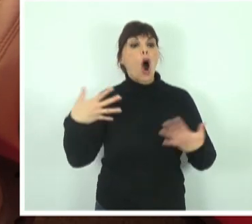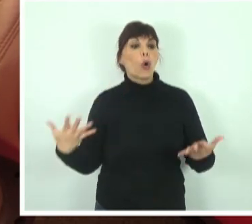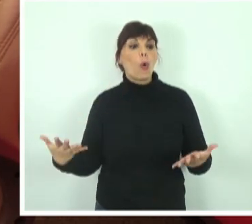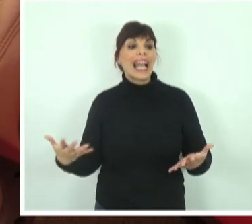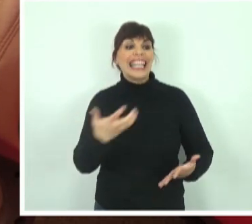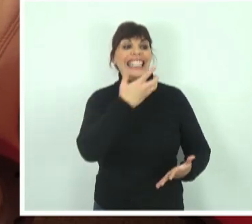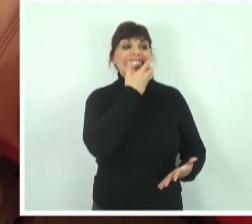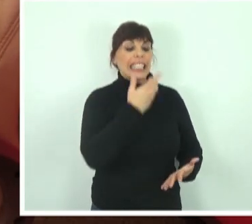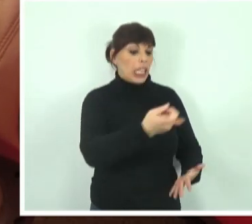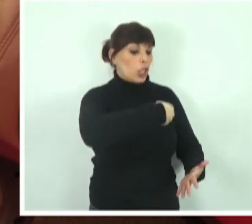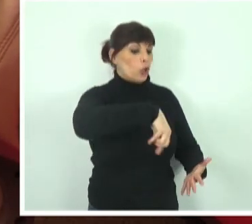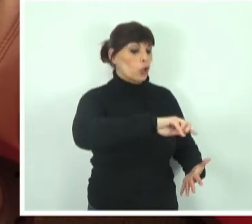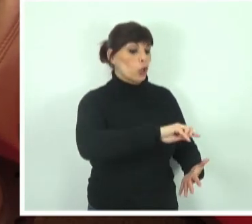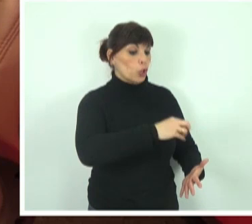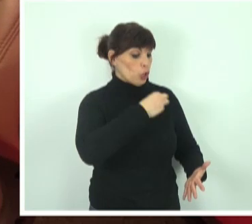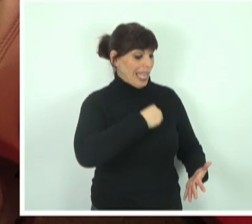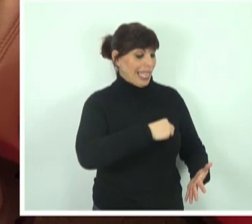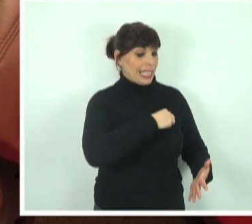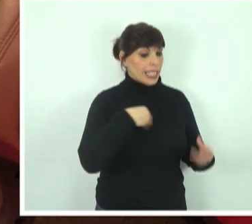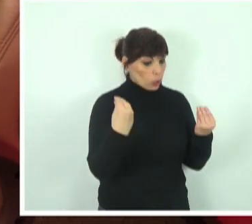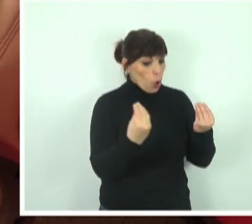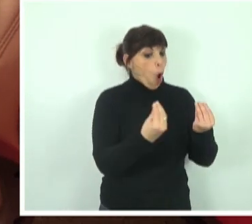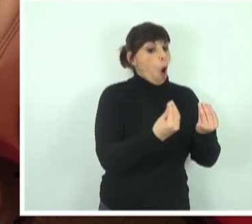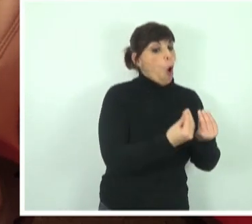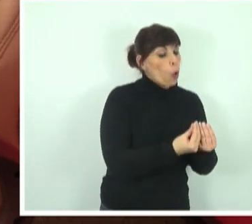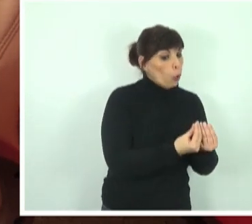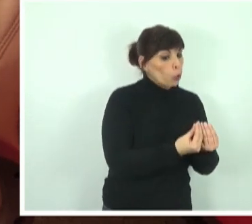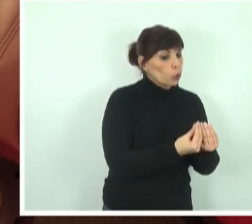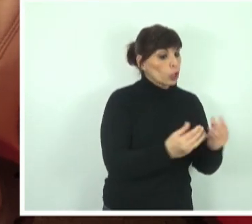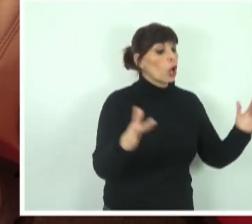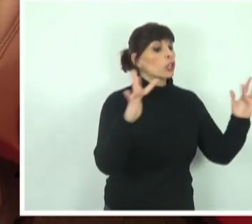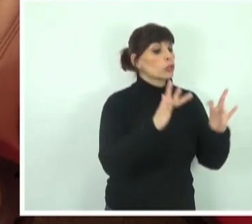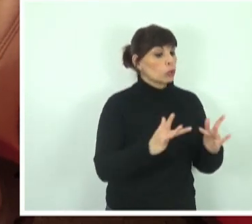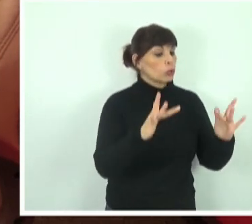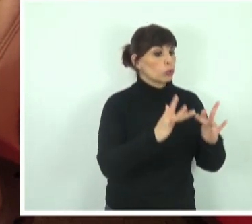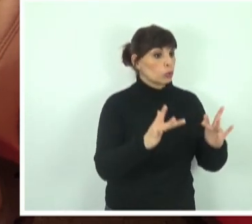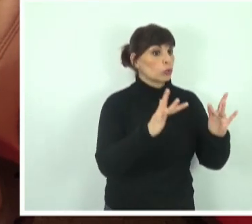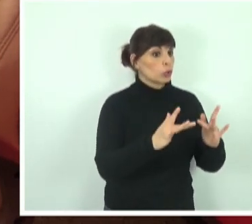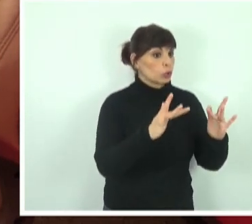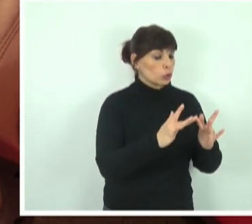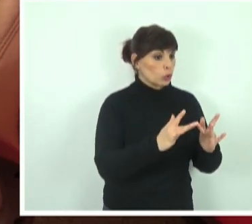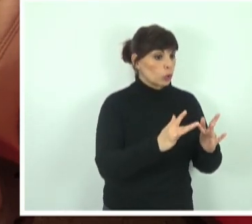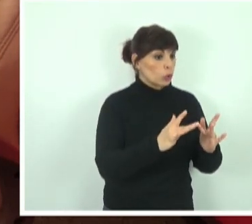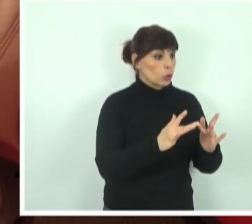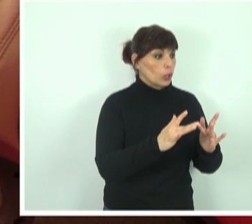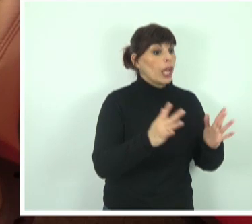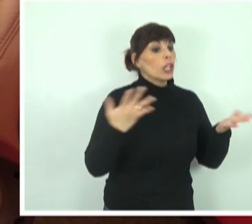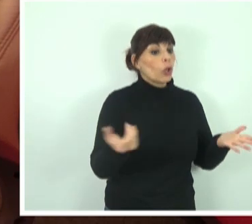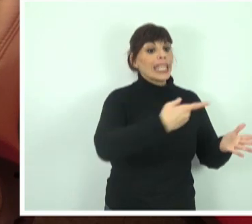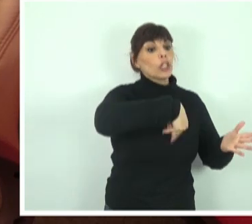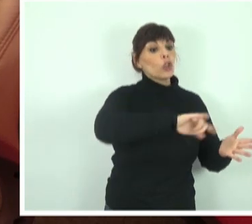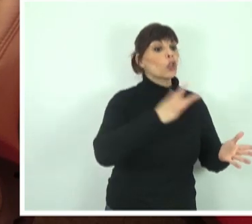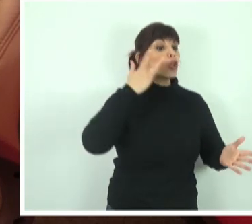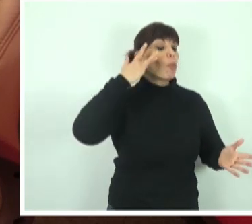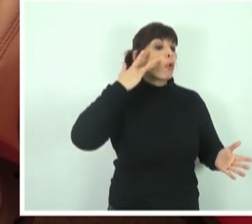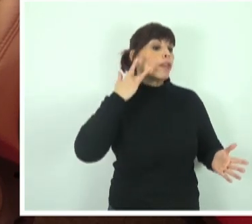esas promesas es que en la comunión está la purificación por la sangre de Jesucristo.